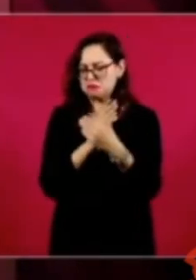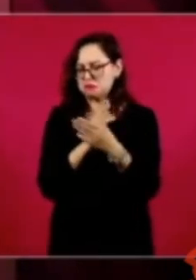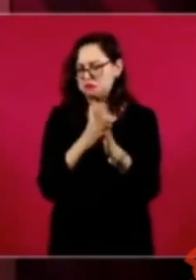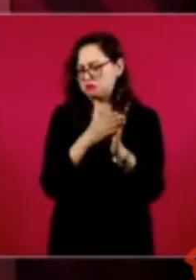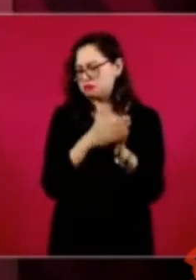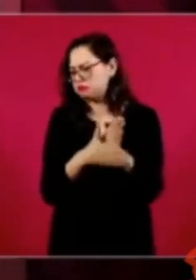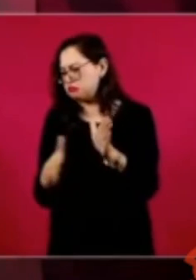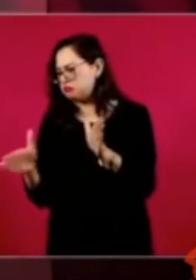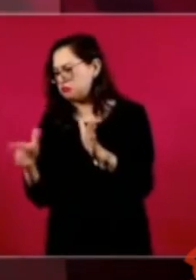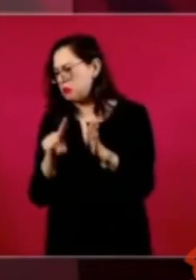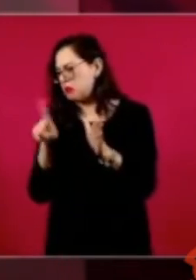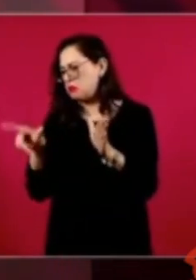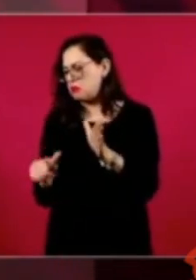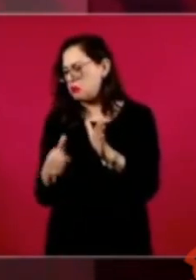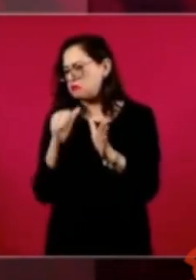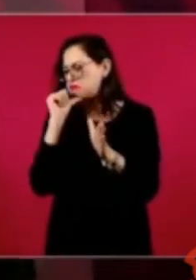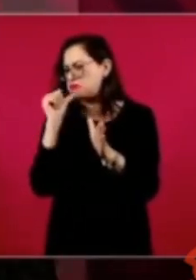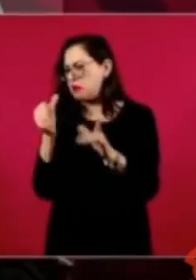no está ordenado,